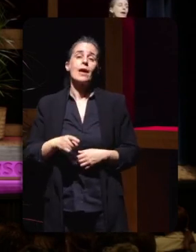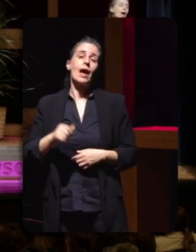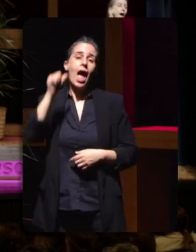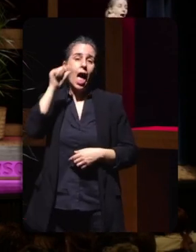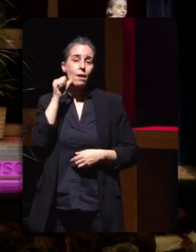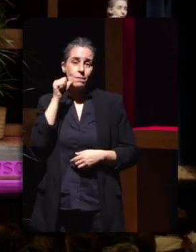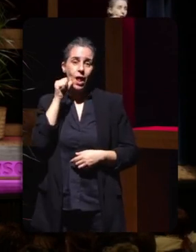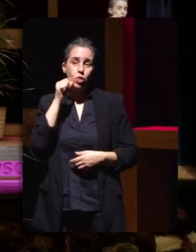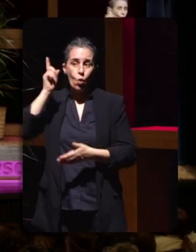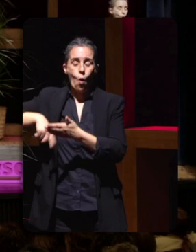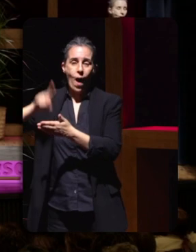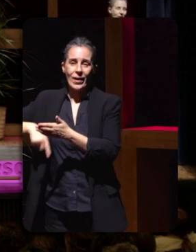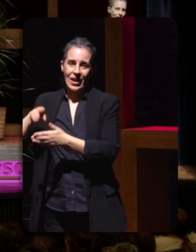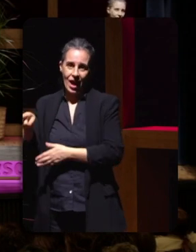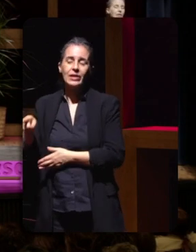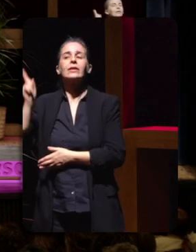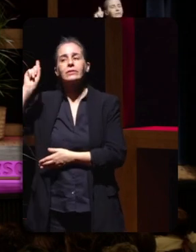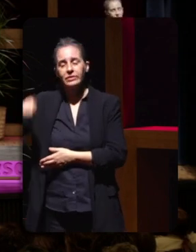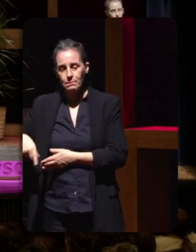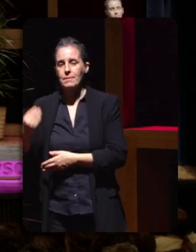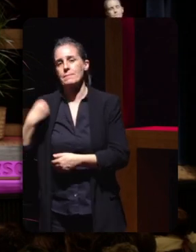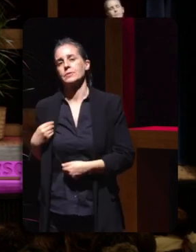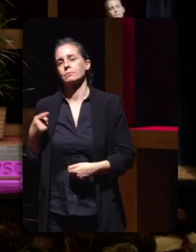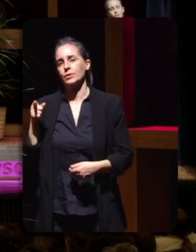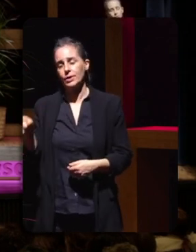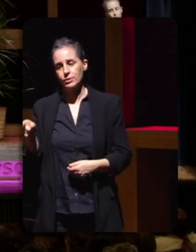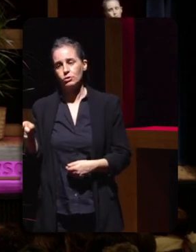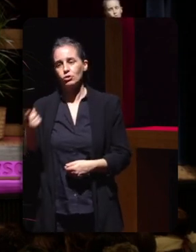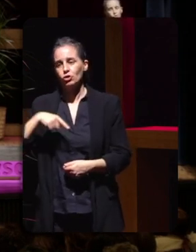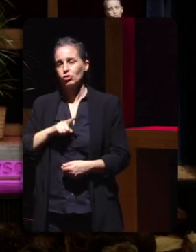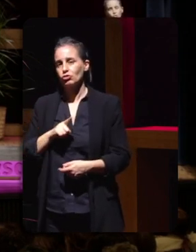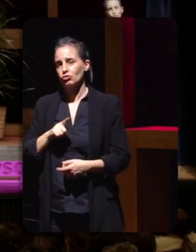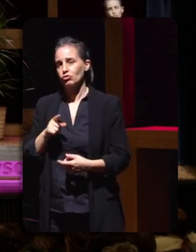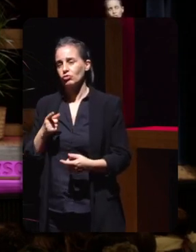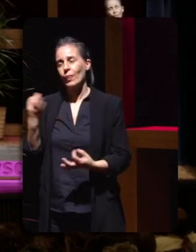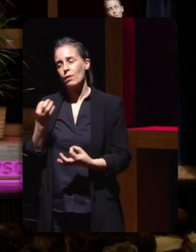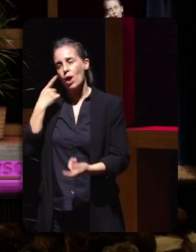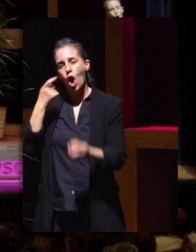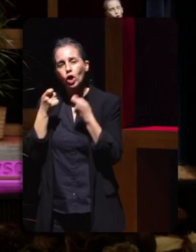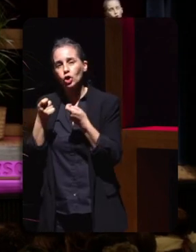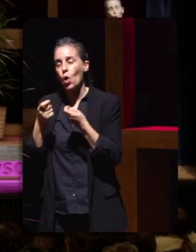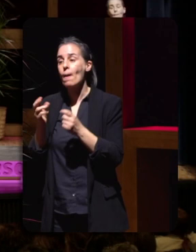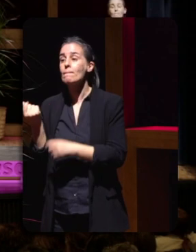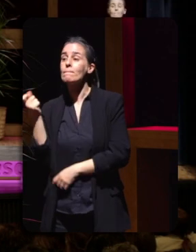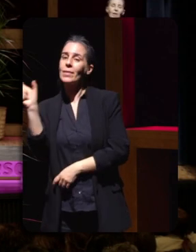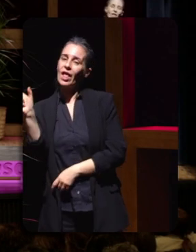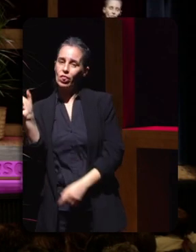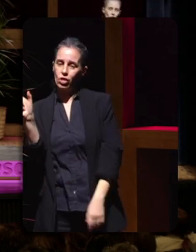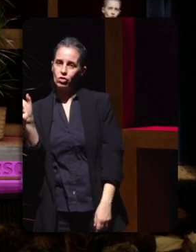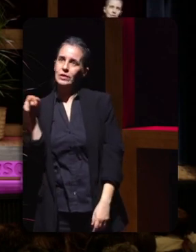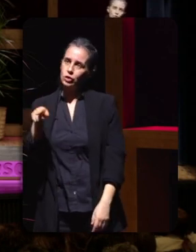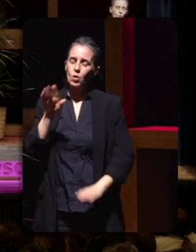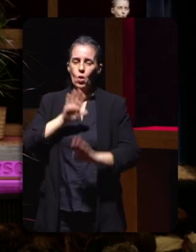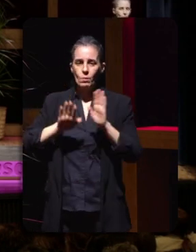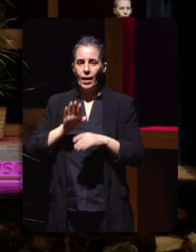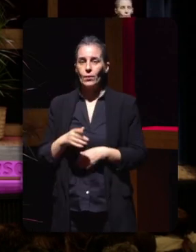primeras ese otro gran melón que asistimos a La regulación del precio que toca pagar para que otra esto es complicado